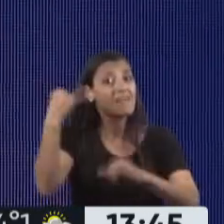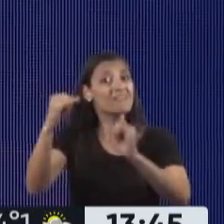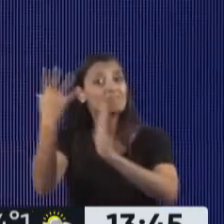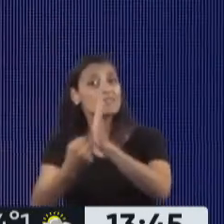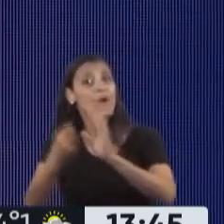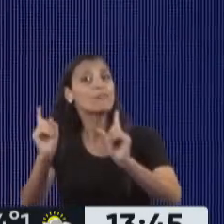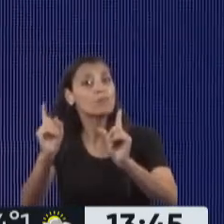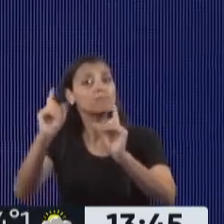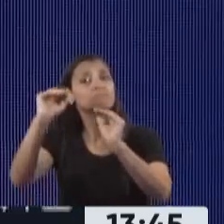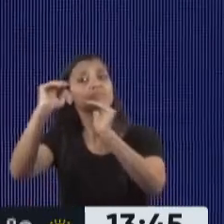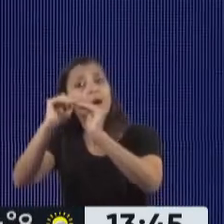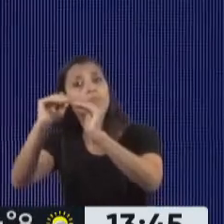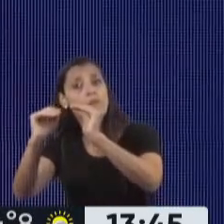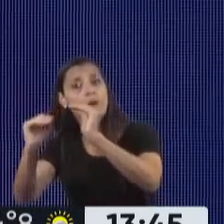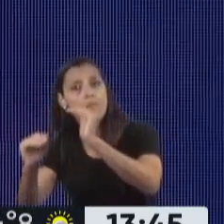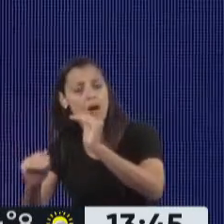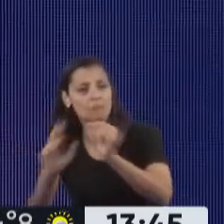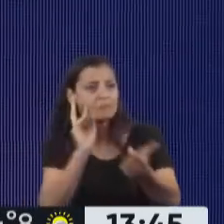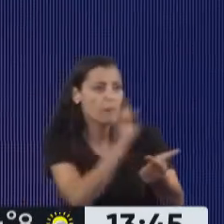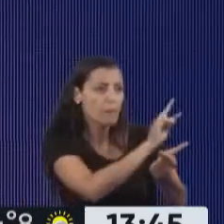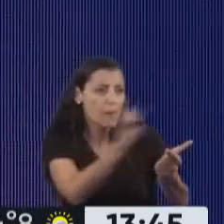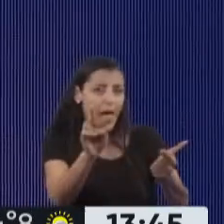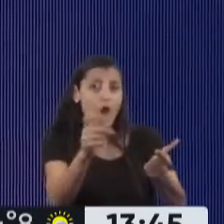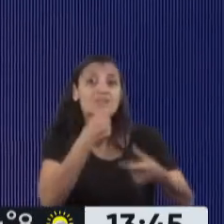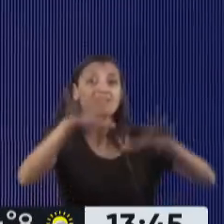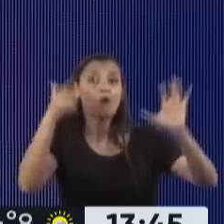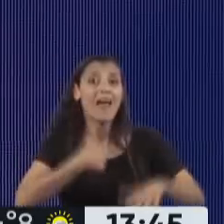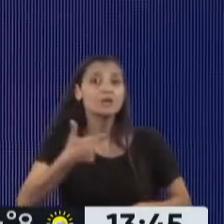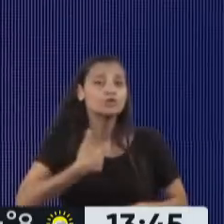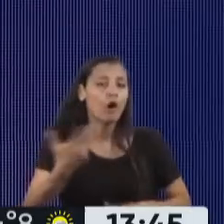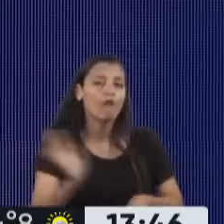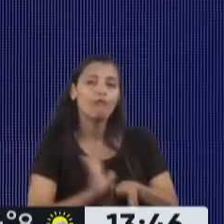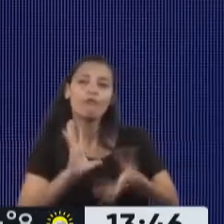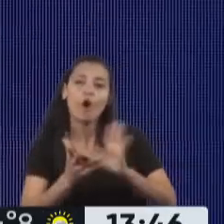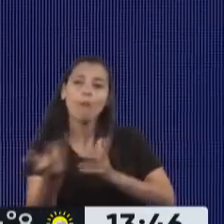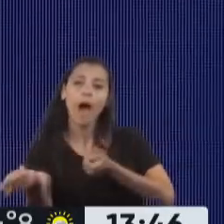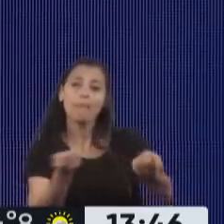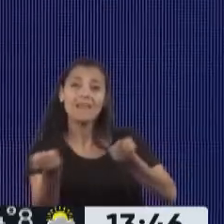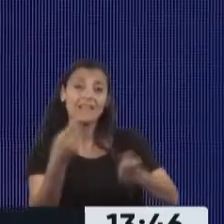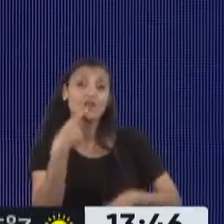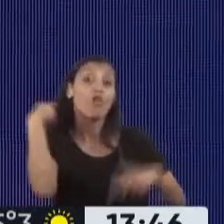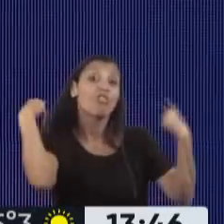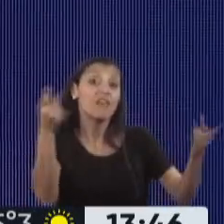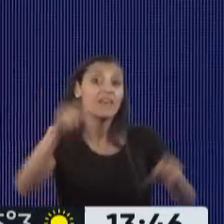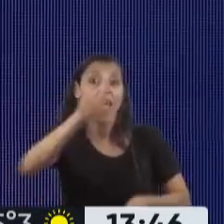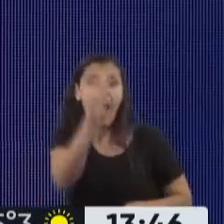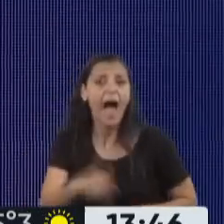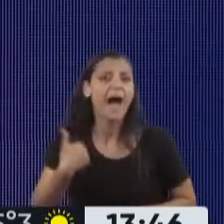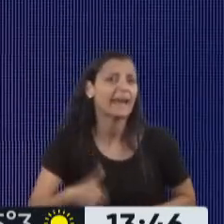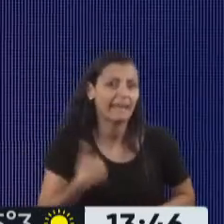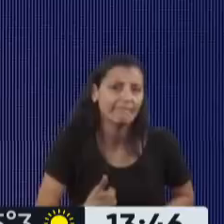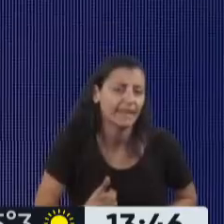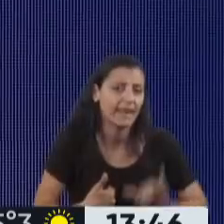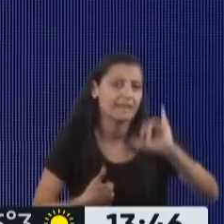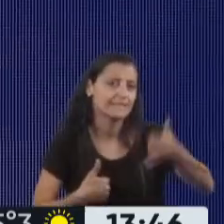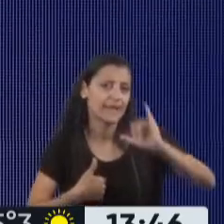está cayendo. Si yo me pongo como administrador de portafolio, diría long duration en Argentina, es decir,